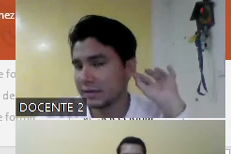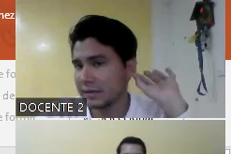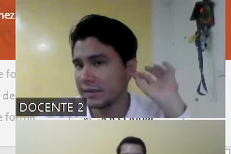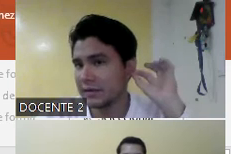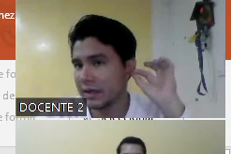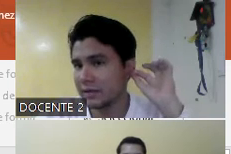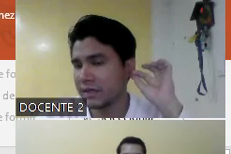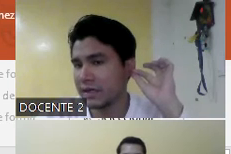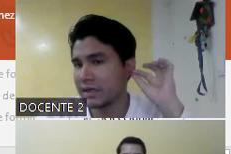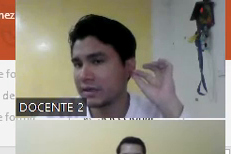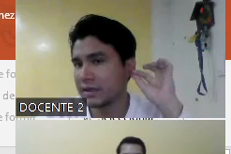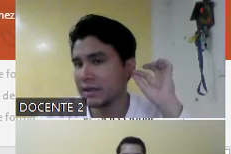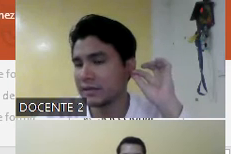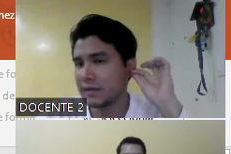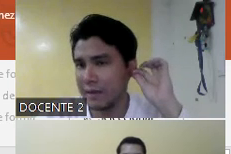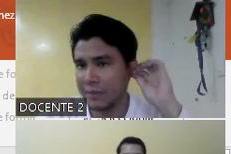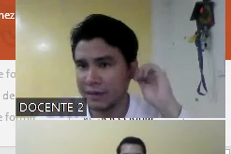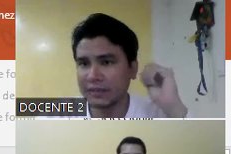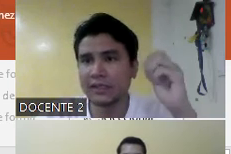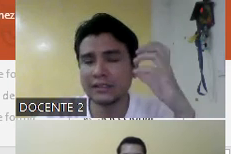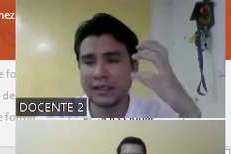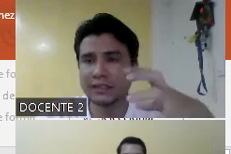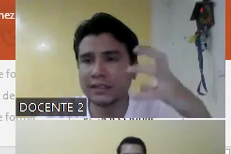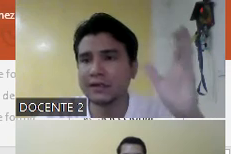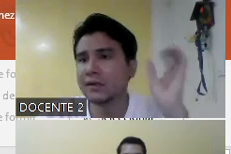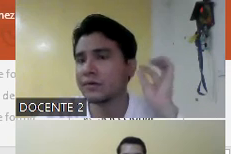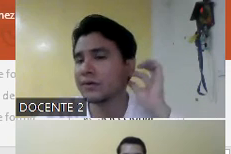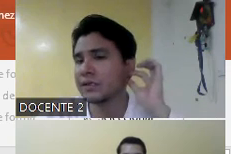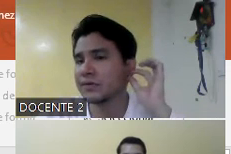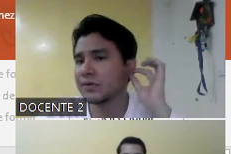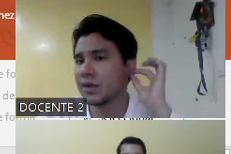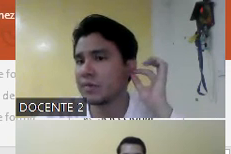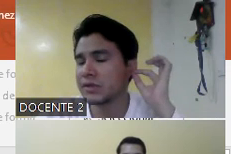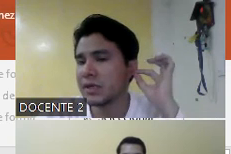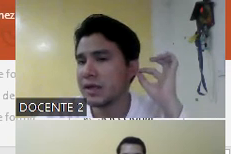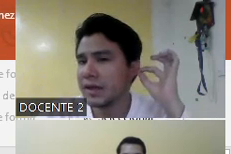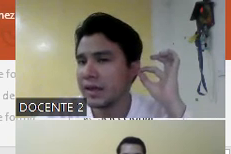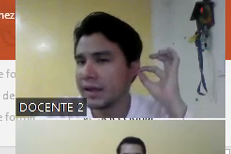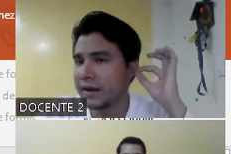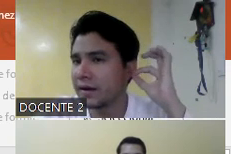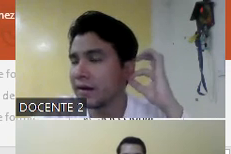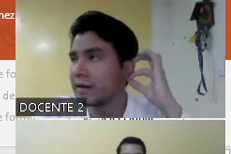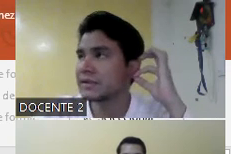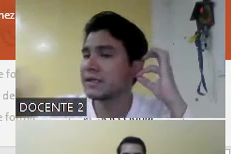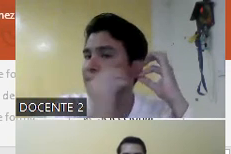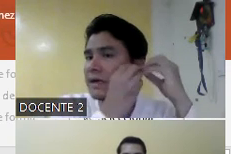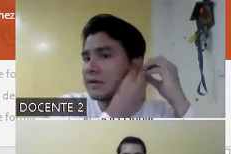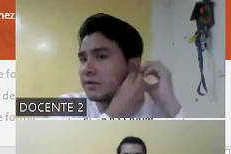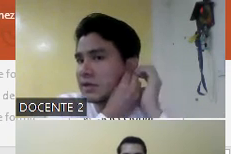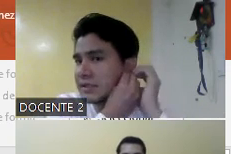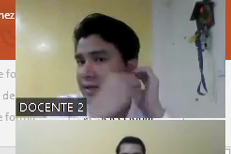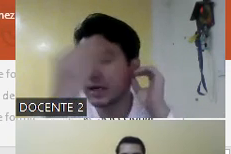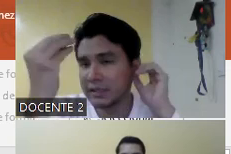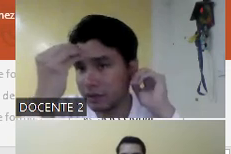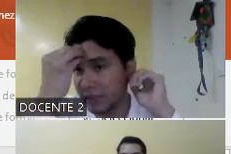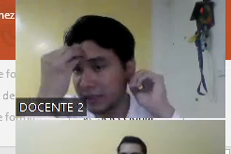ondas de actividad eléctrica a través de la sinapsis de nuestras neuronas, de nuestros nervios, que centran el